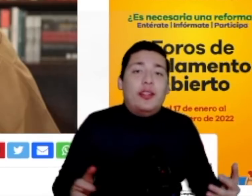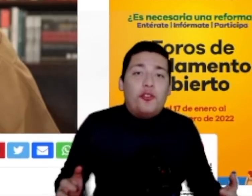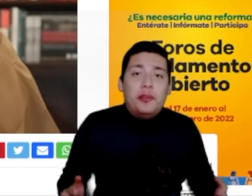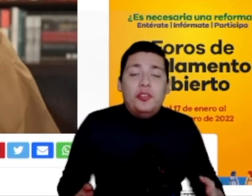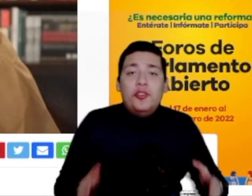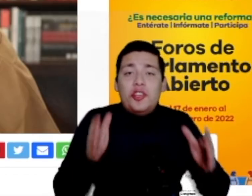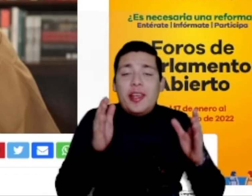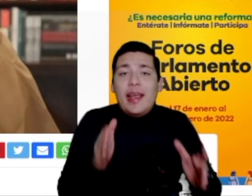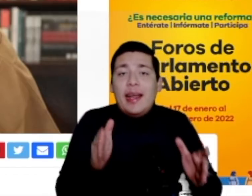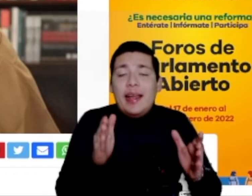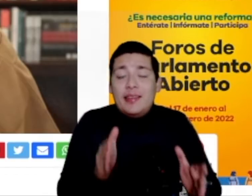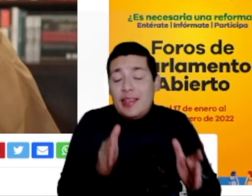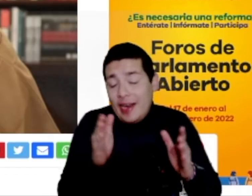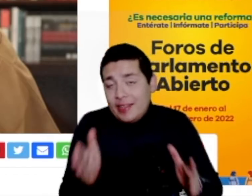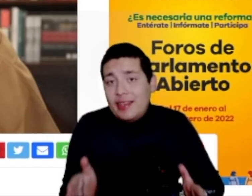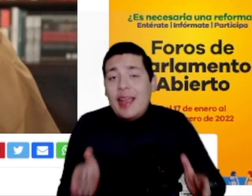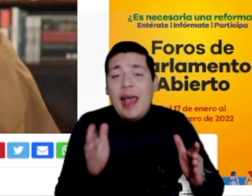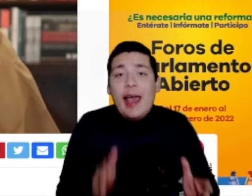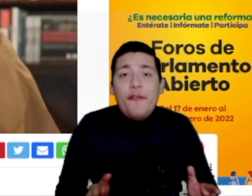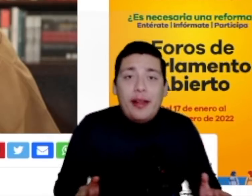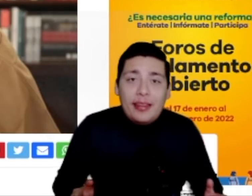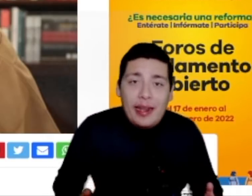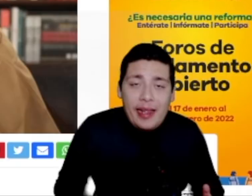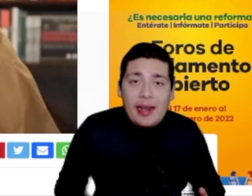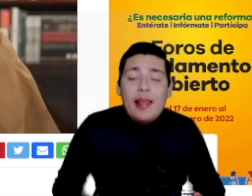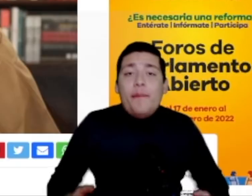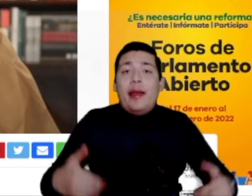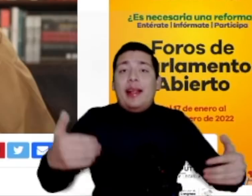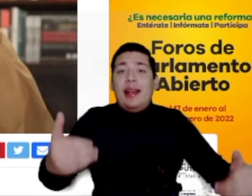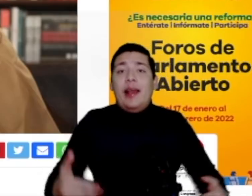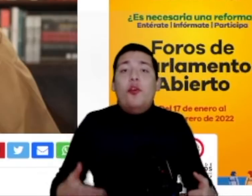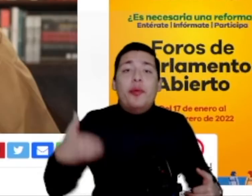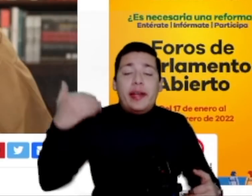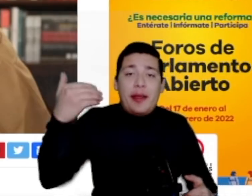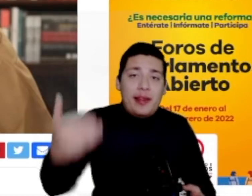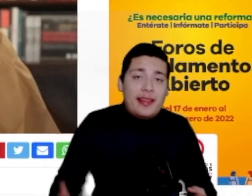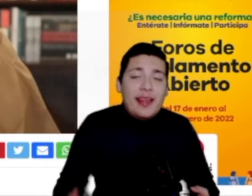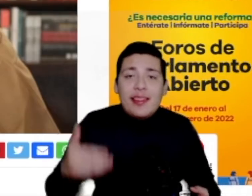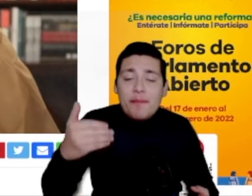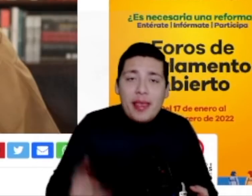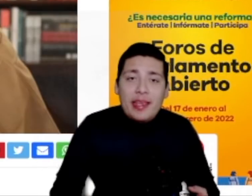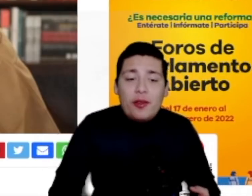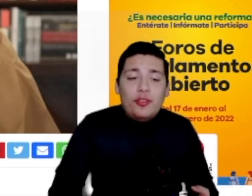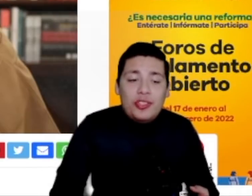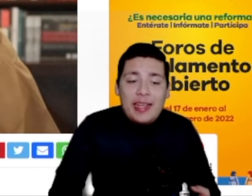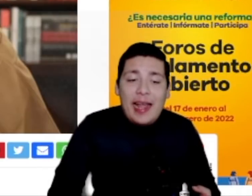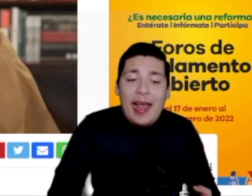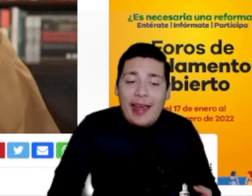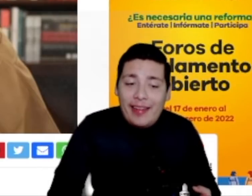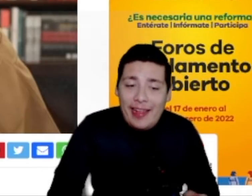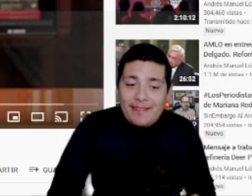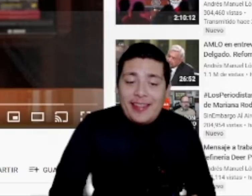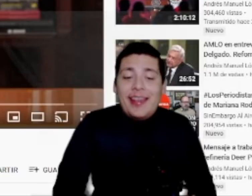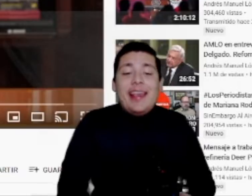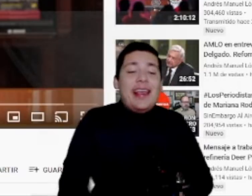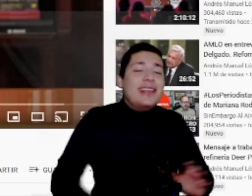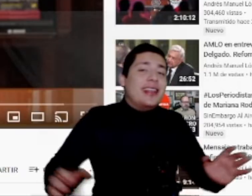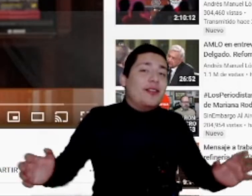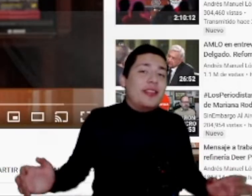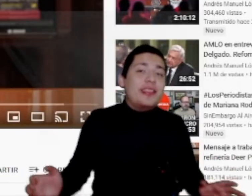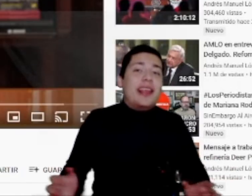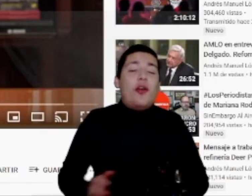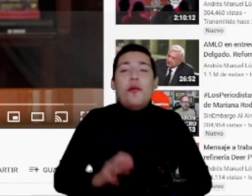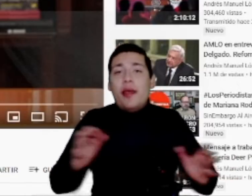Cuarta Transformación si llegase a faltar él, para que la gobernabilidad de México siga adelante.